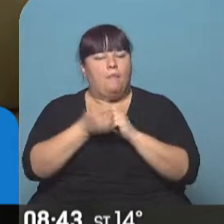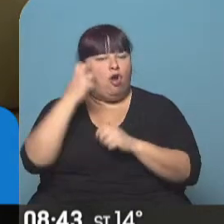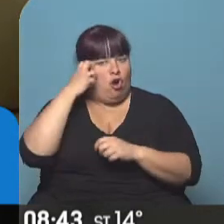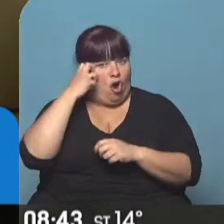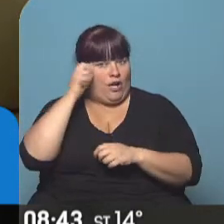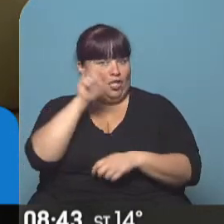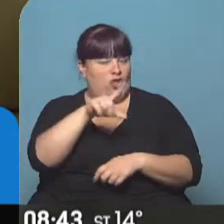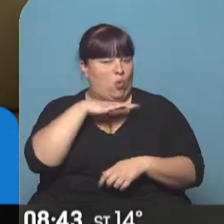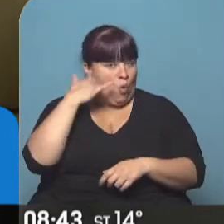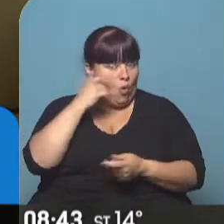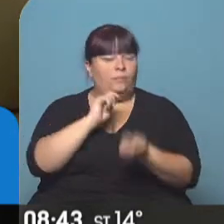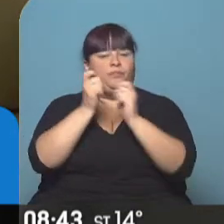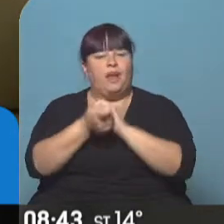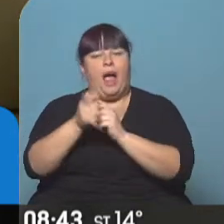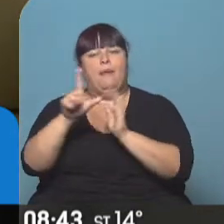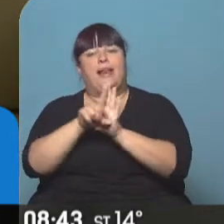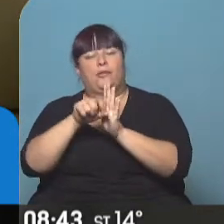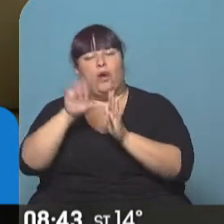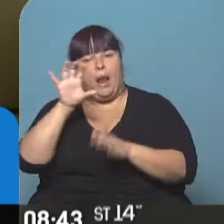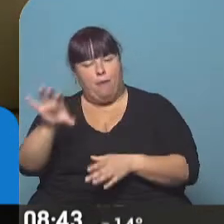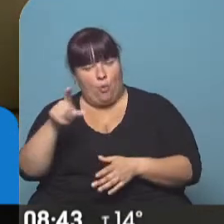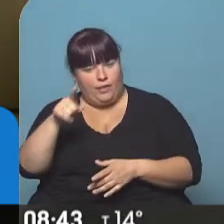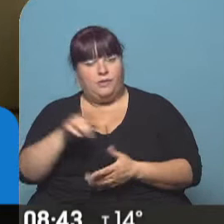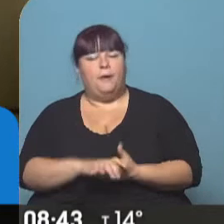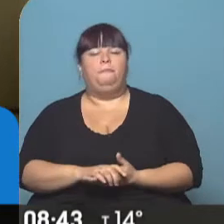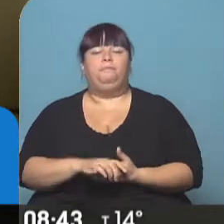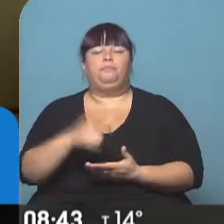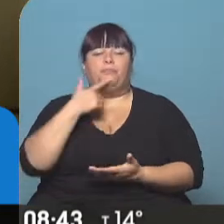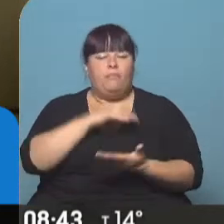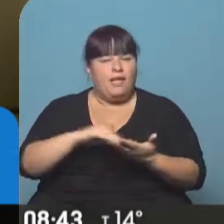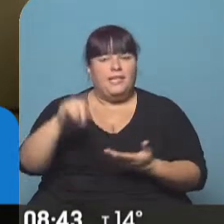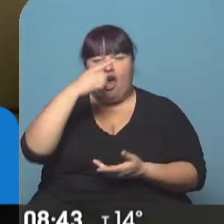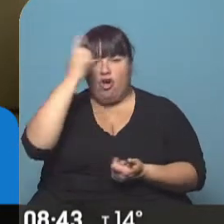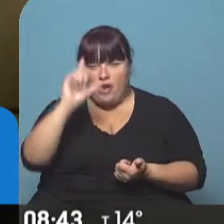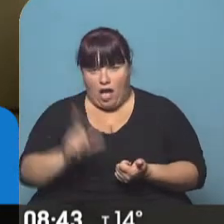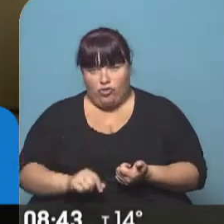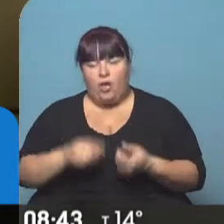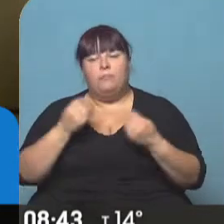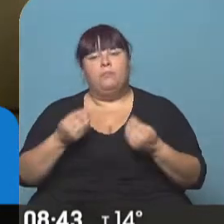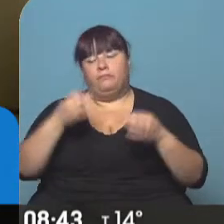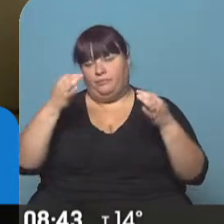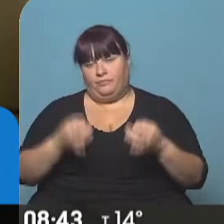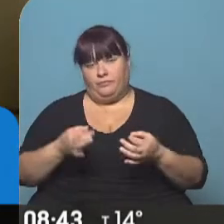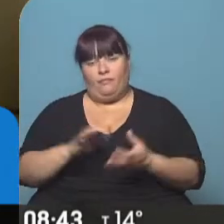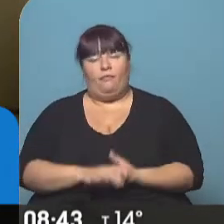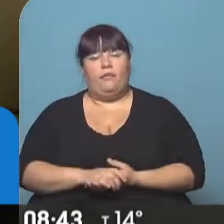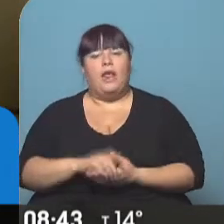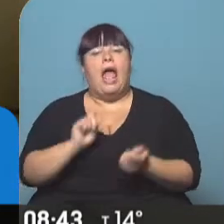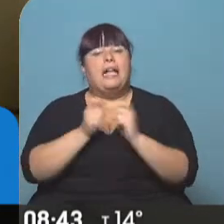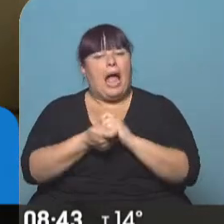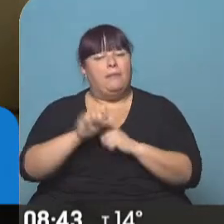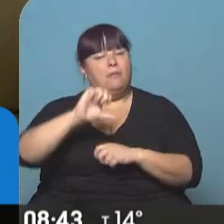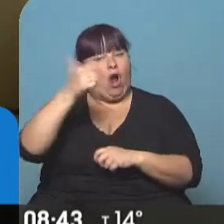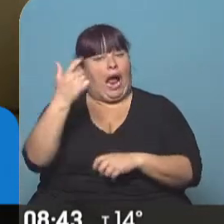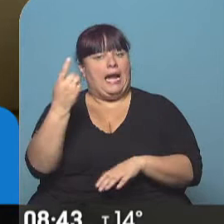local la renovación de la legislatura provincial los senadores nacionales porque en definitiva y cambiemos gana